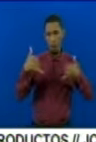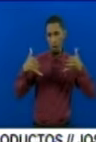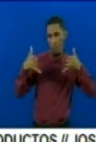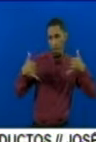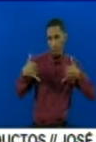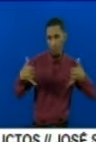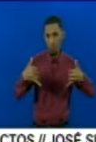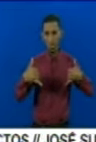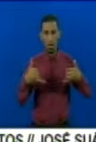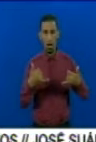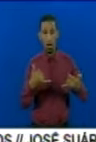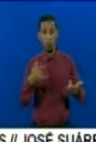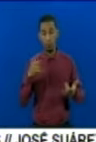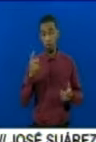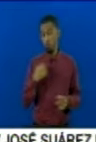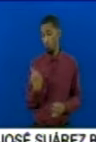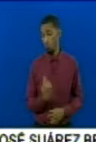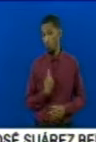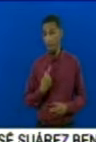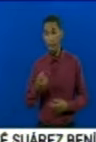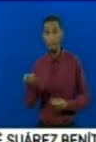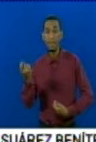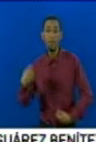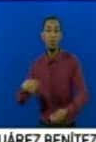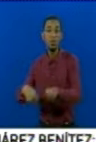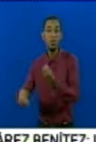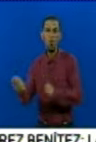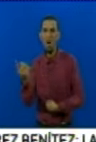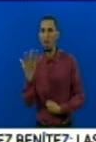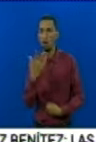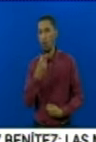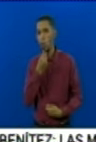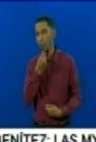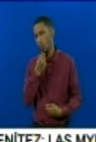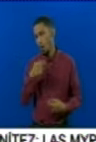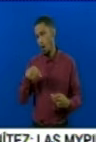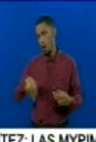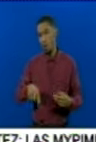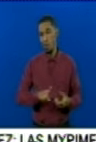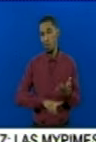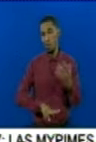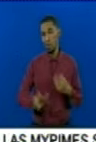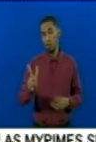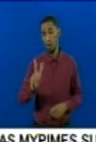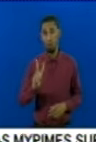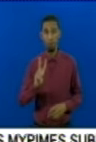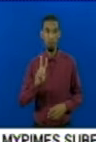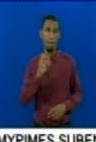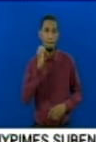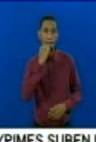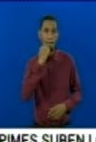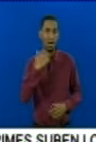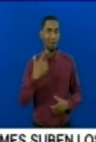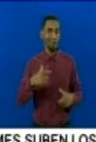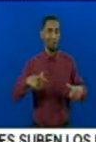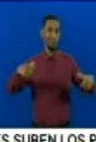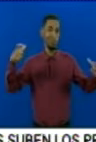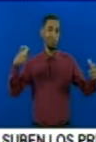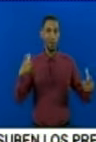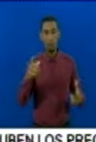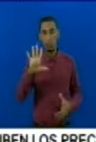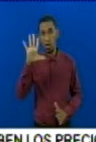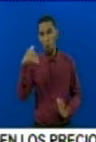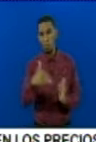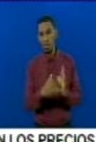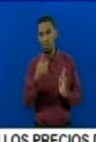buscar el del anciano. Primero le vendimos a los mayores de 65 años. Y en la provincia estamos hablando de más de 5.000 personas, ancianos, que